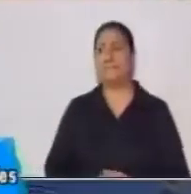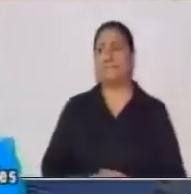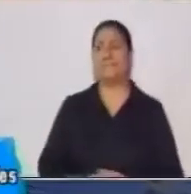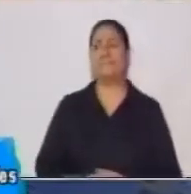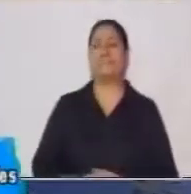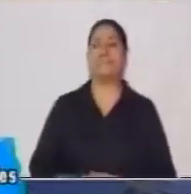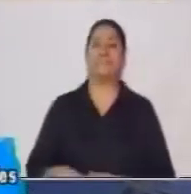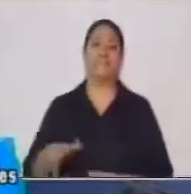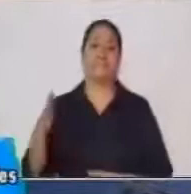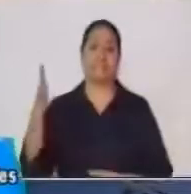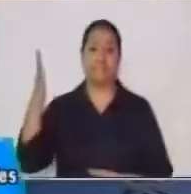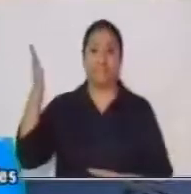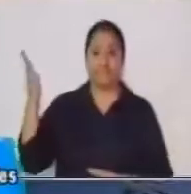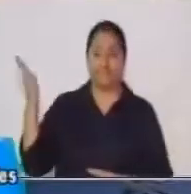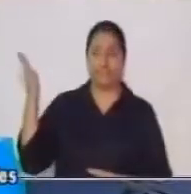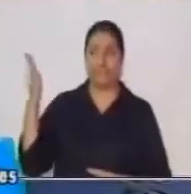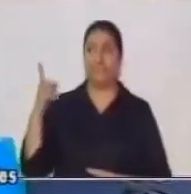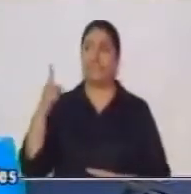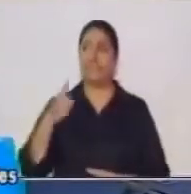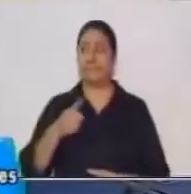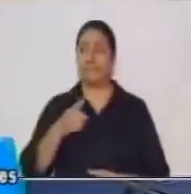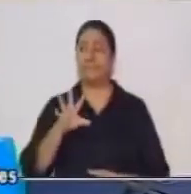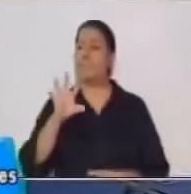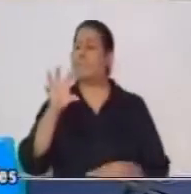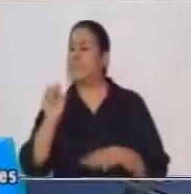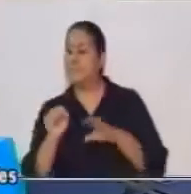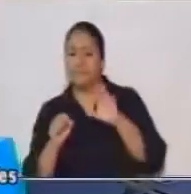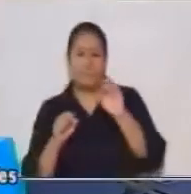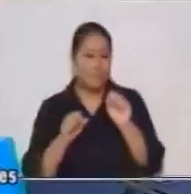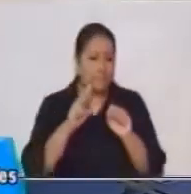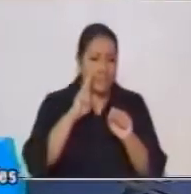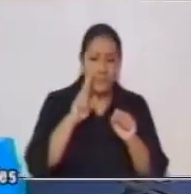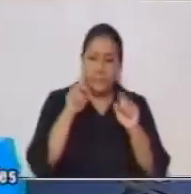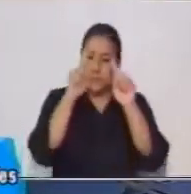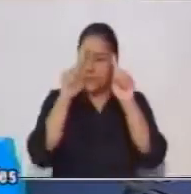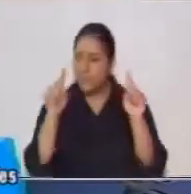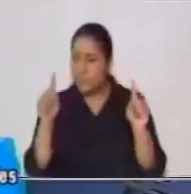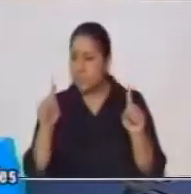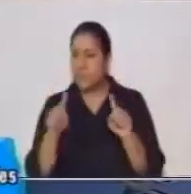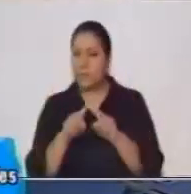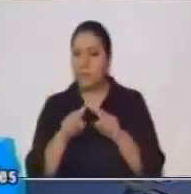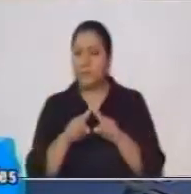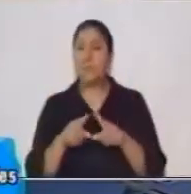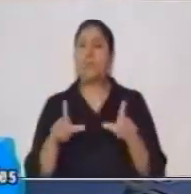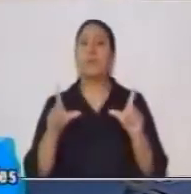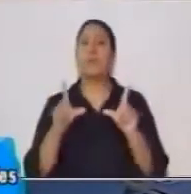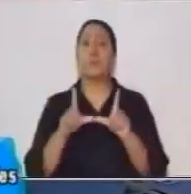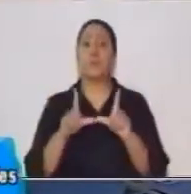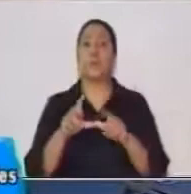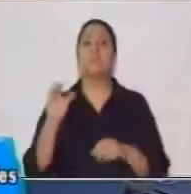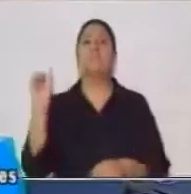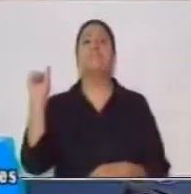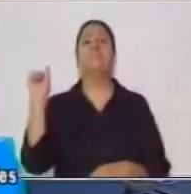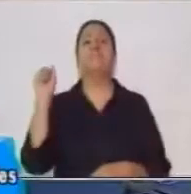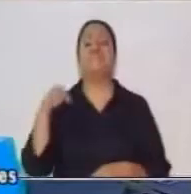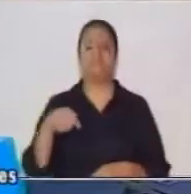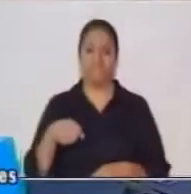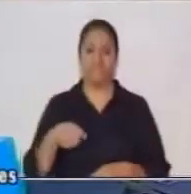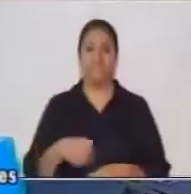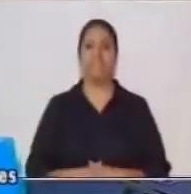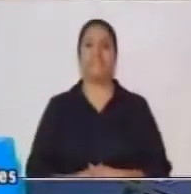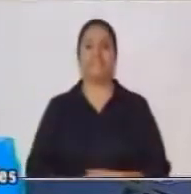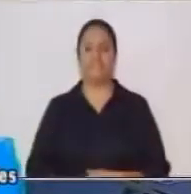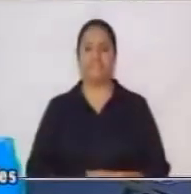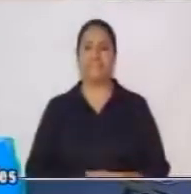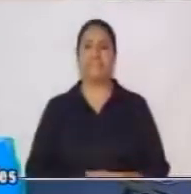Tenemos, ¿cumplimos con la identificación de los triángulos y de los cuadrados? Sí, cumplimos. Muy